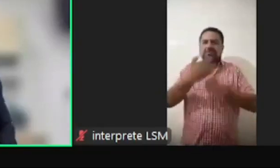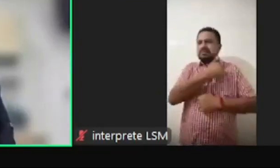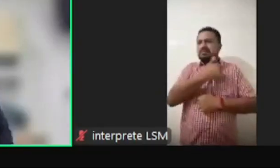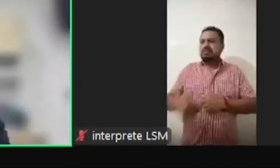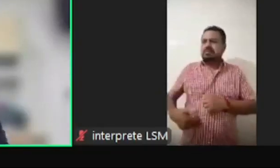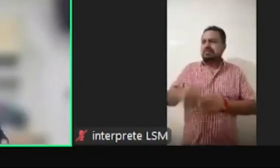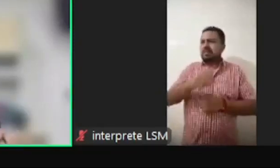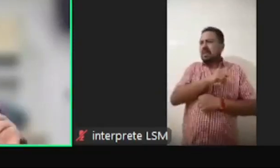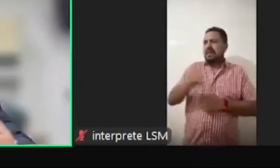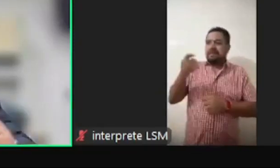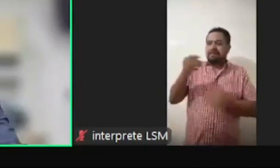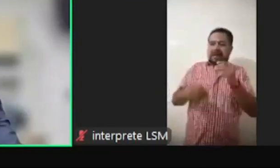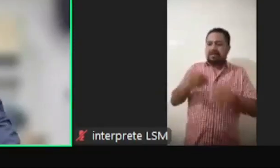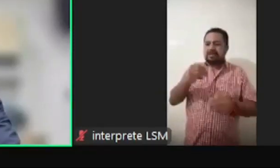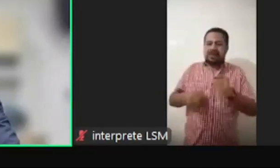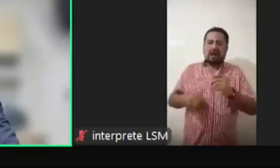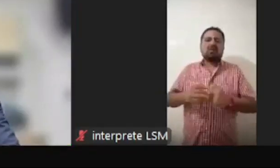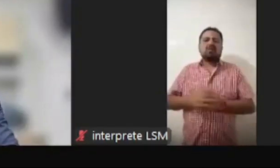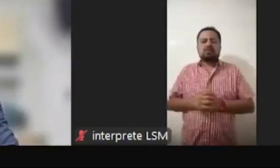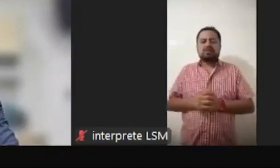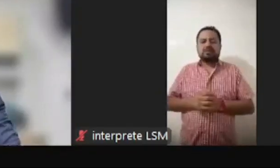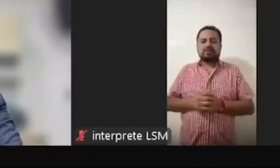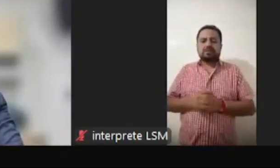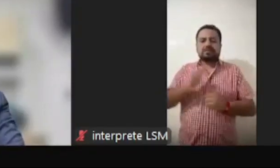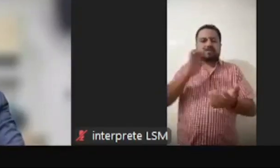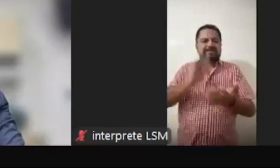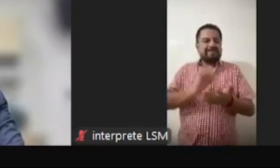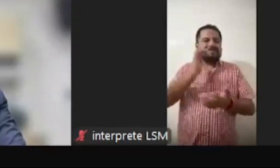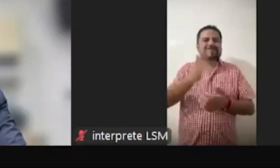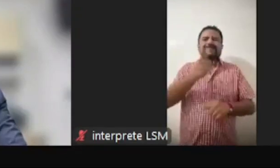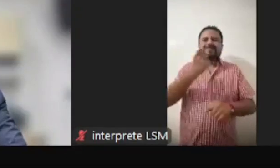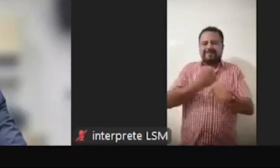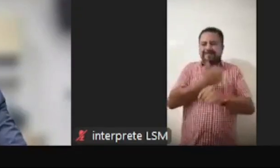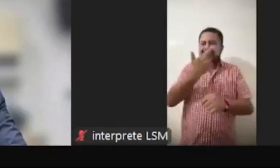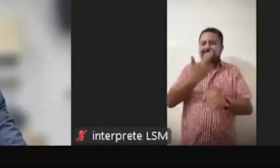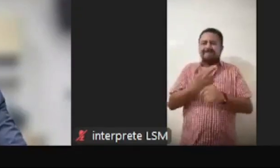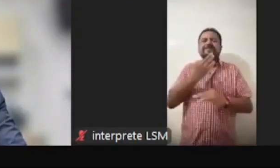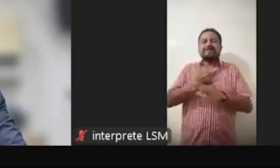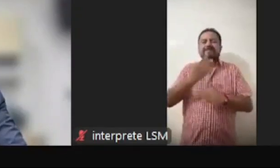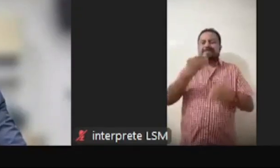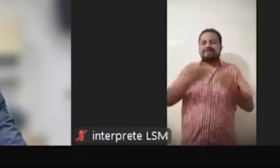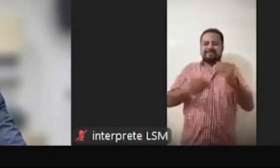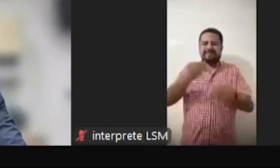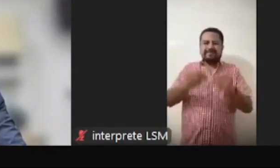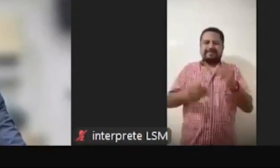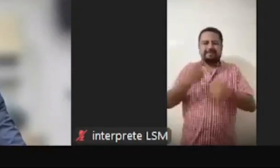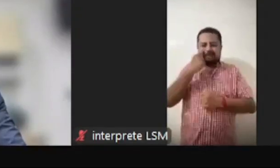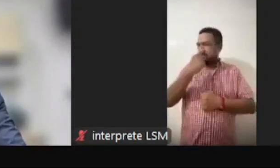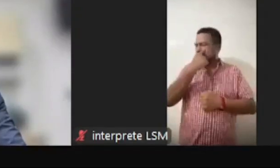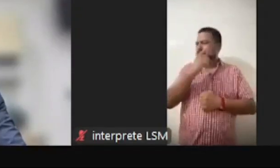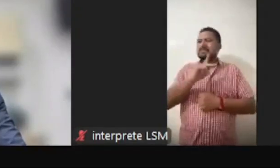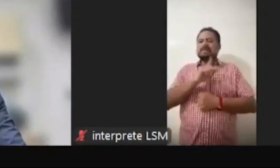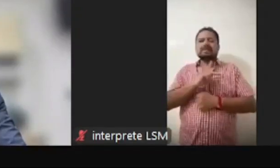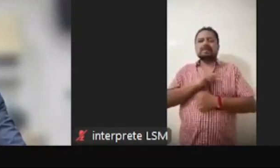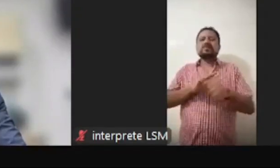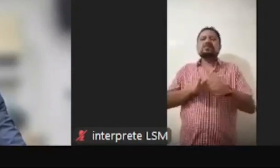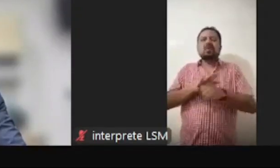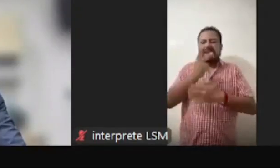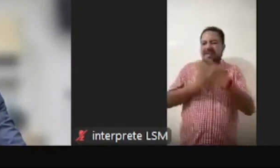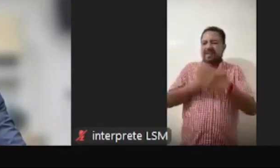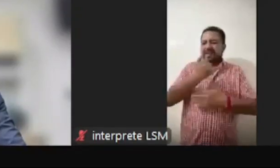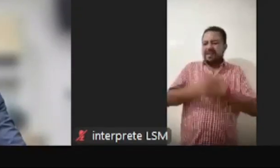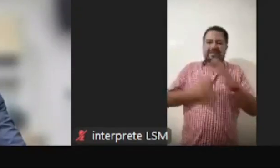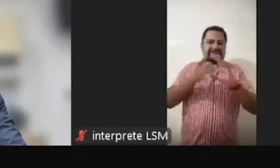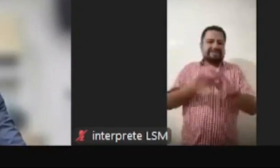magistradas, magistrados. Gracias, secretario. Magistradas, magistrado, está en nuestra consideración el proyecto del que se ha dado